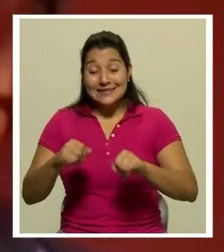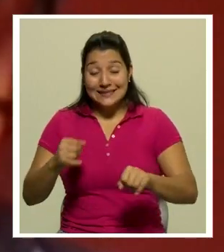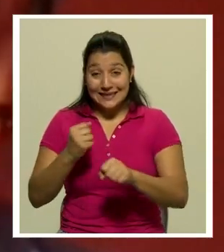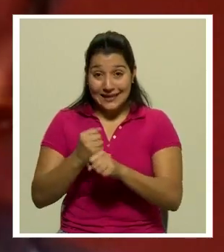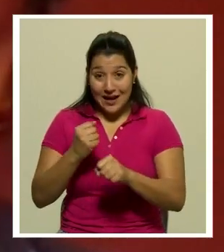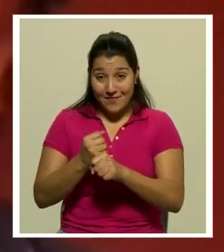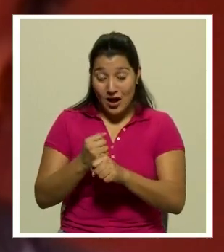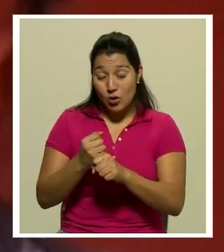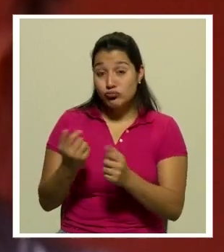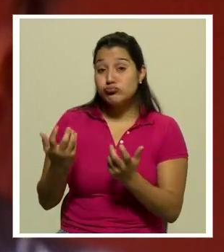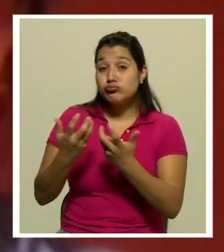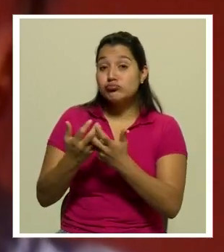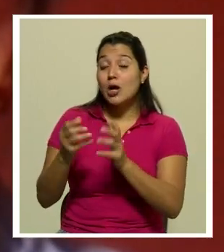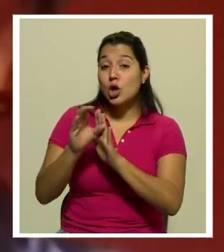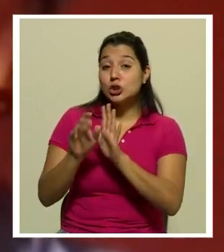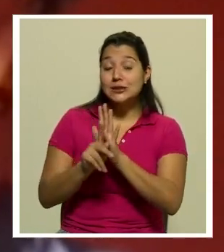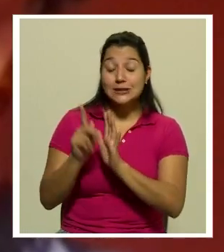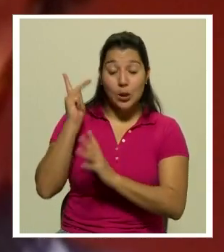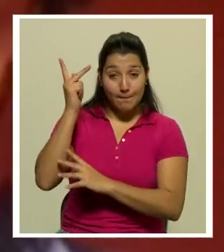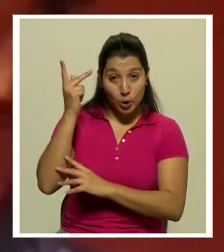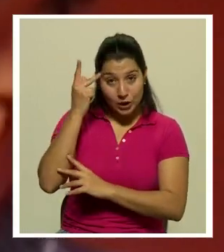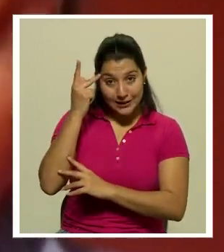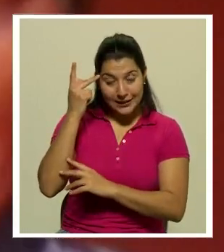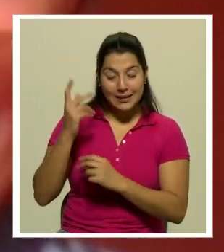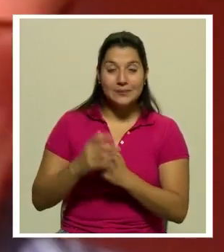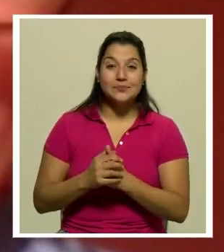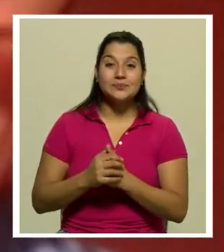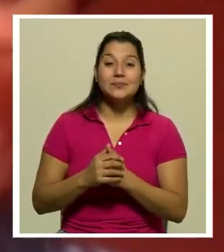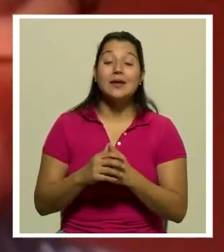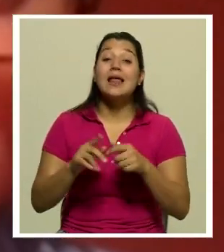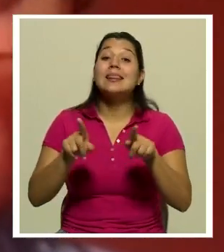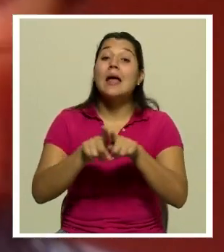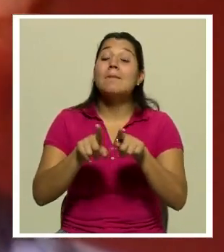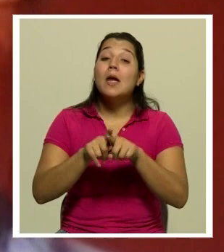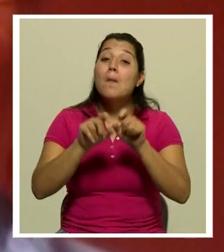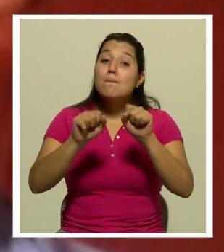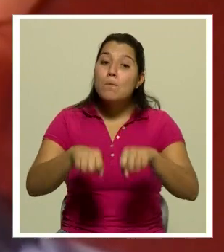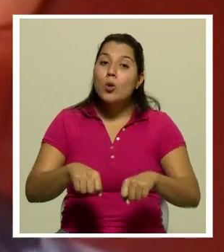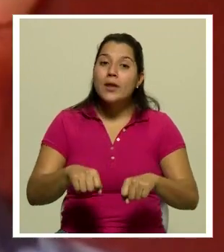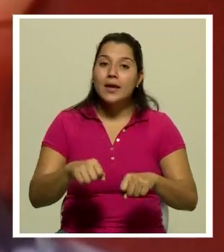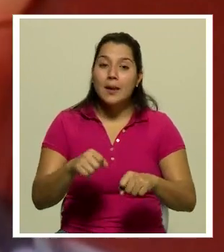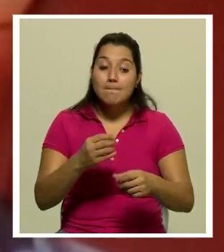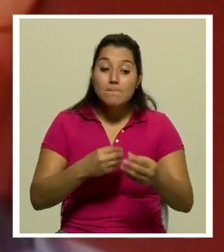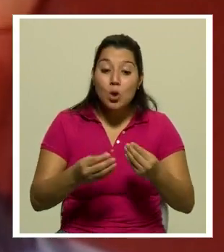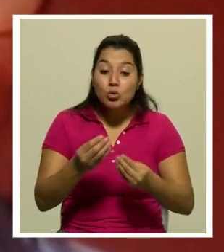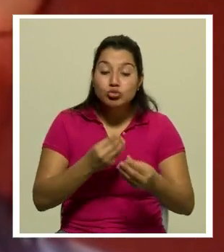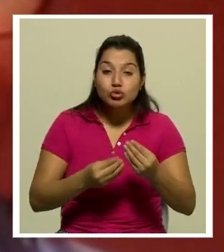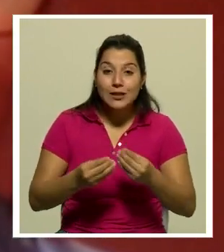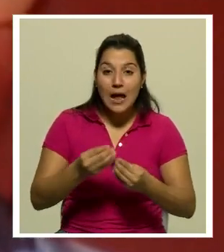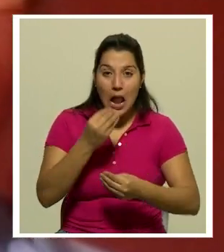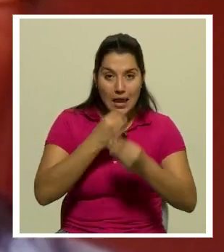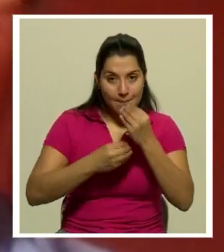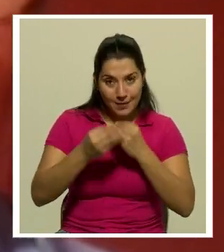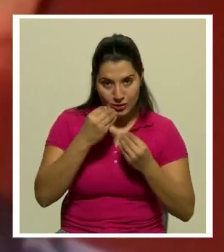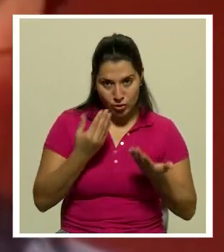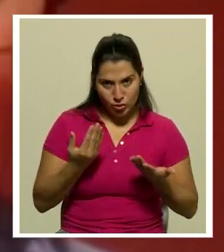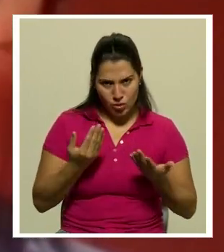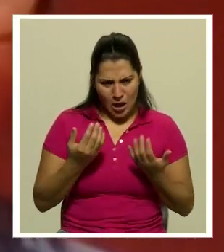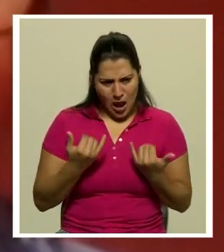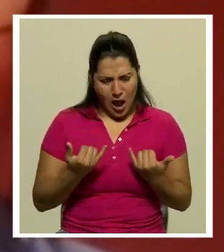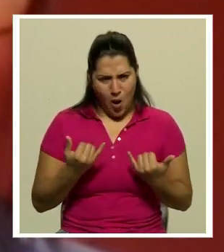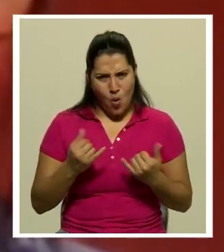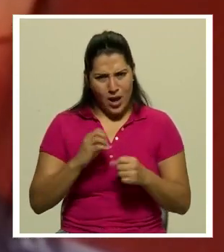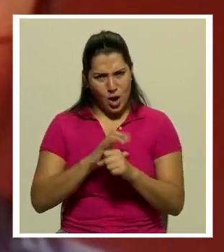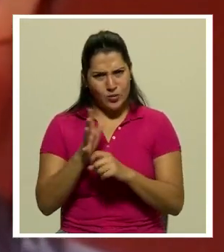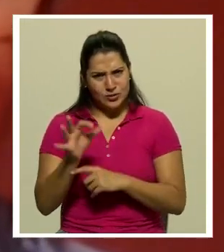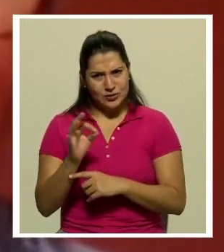Constitución Política. La producción de alimentos se hace necesario. Esta crisis nos ha puesto en alerta de